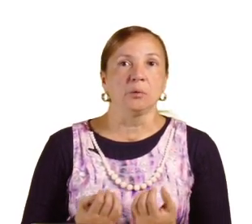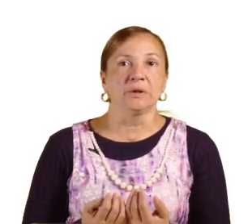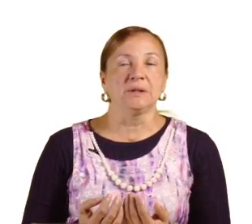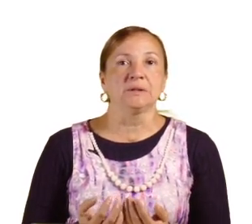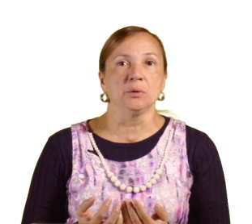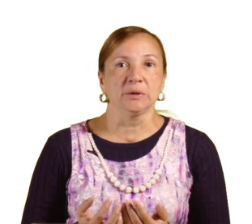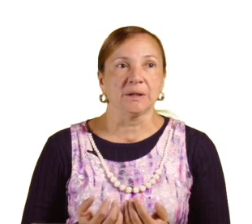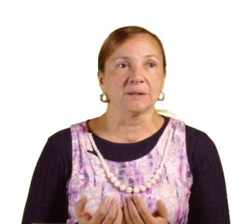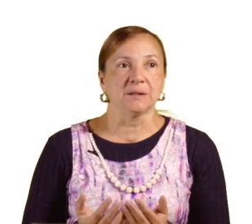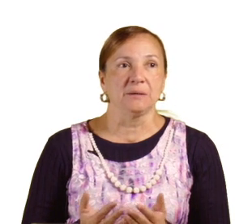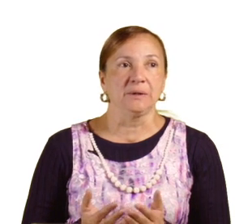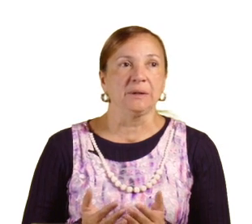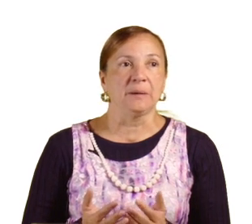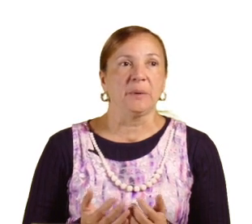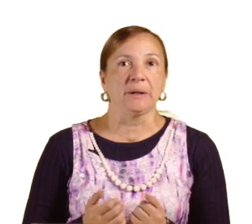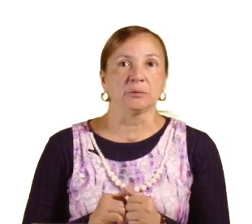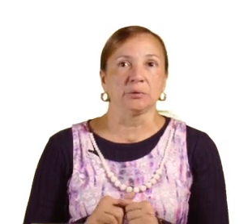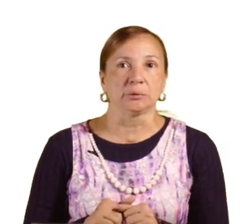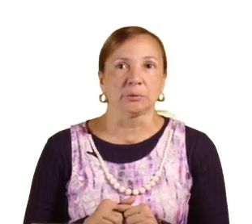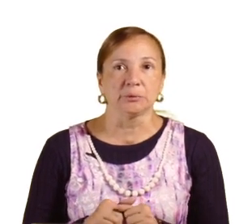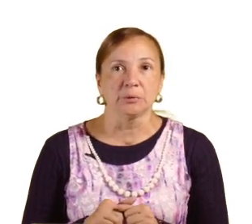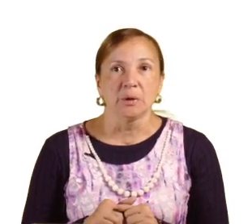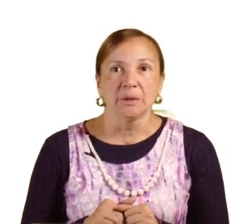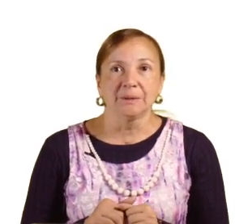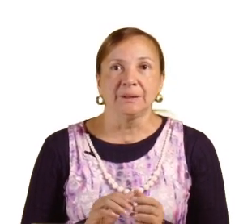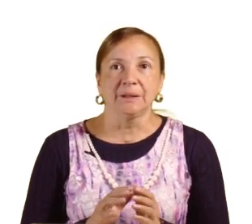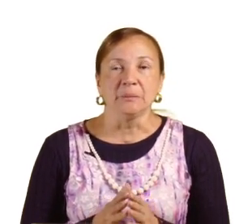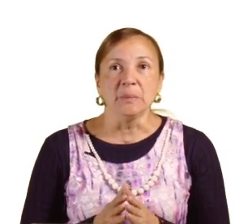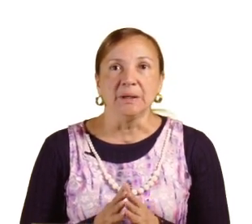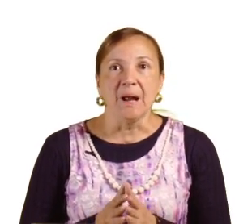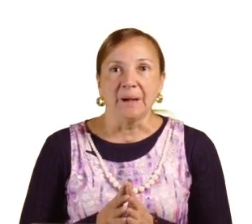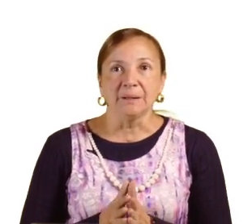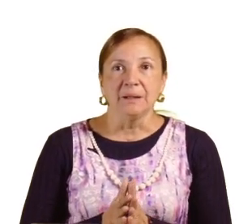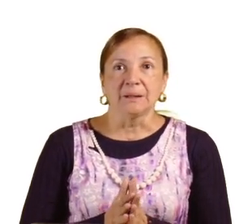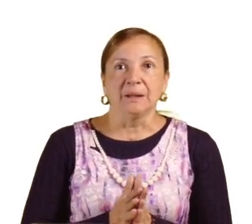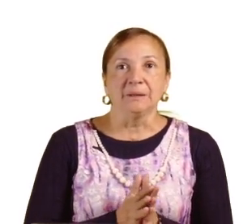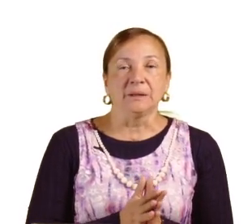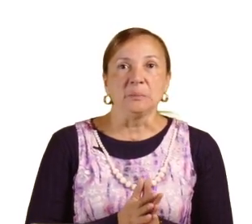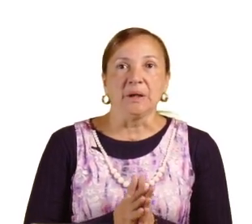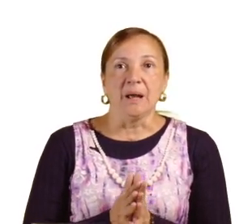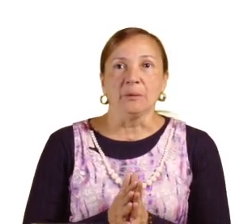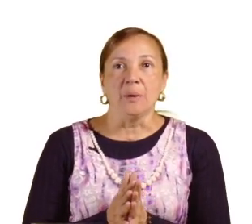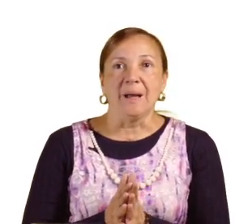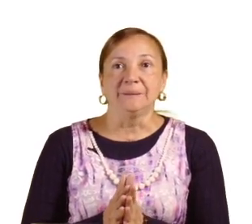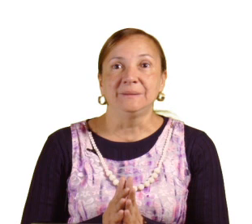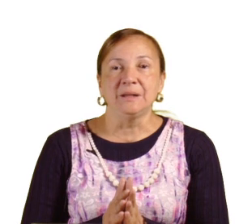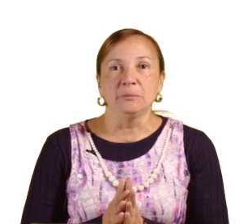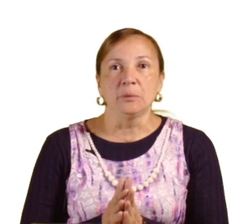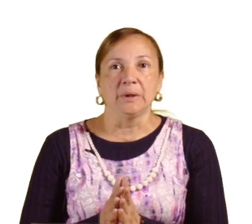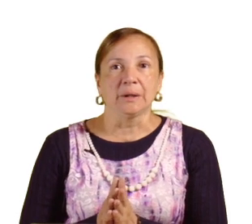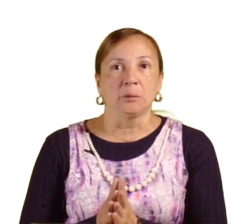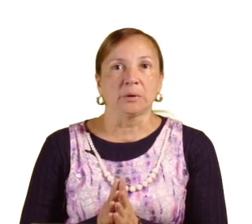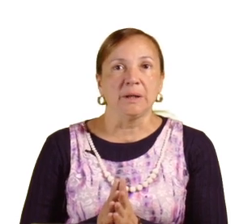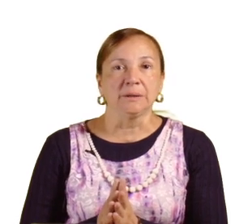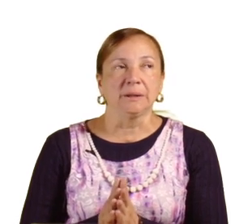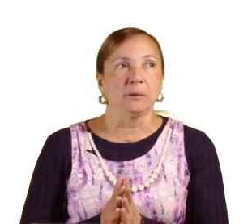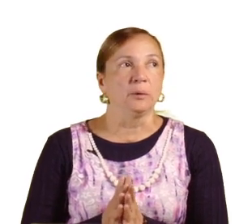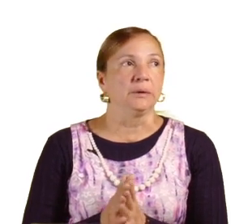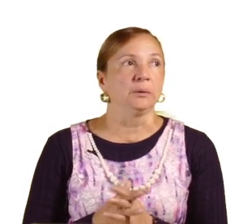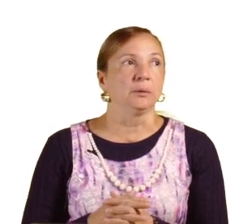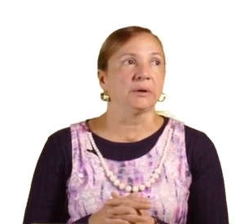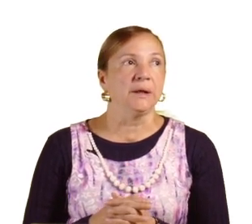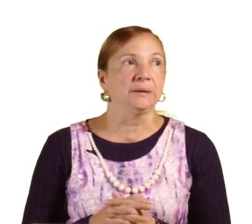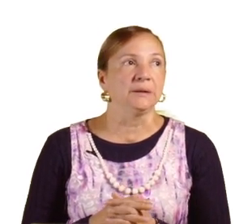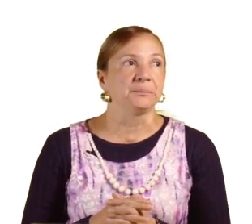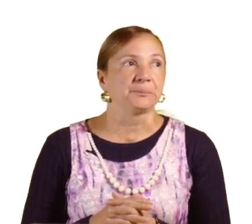son las condiciones que se deben dar para nosotros determinar que determinado activo es corriente o